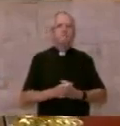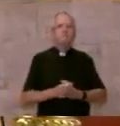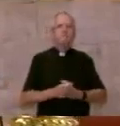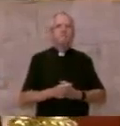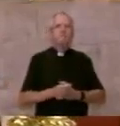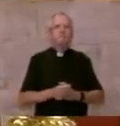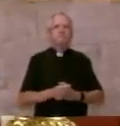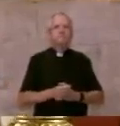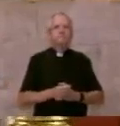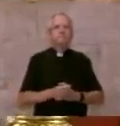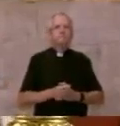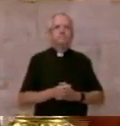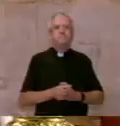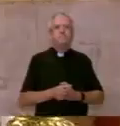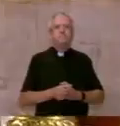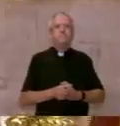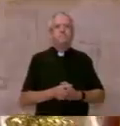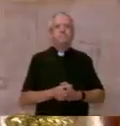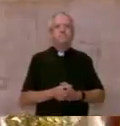sanarme.